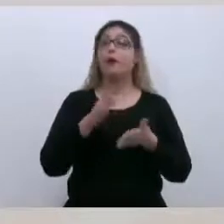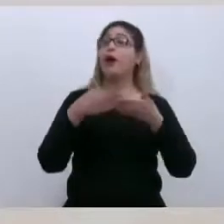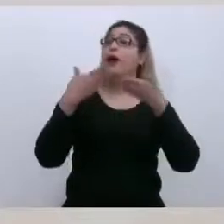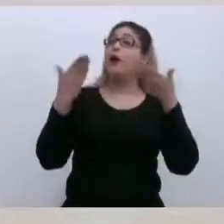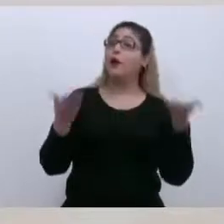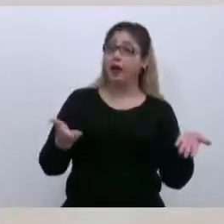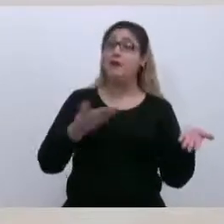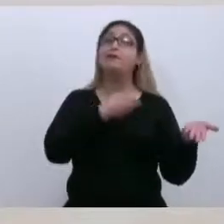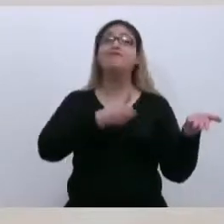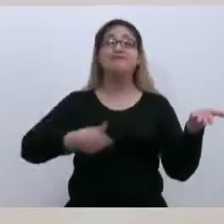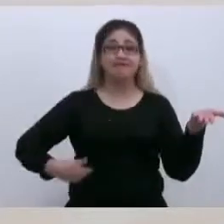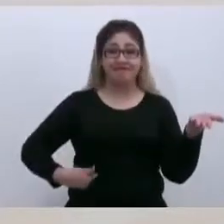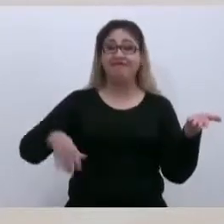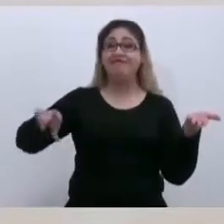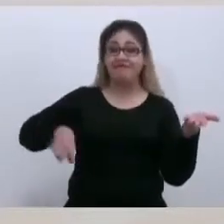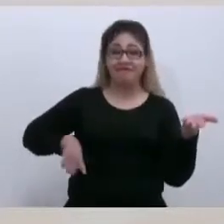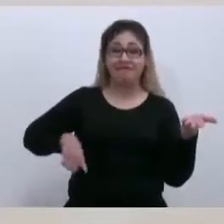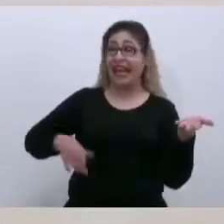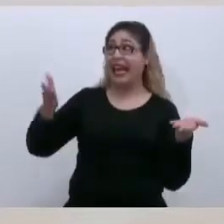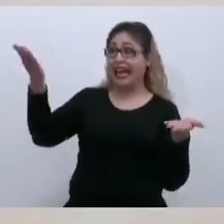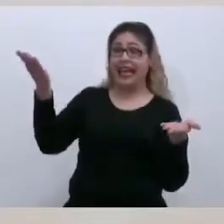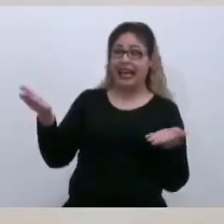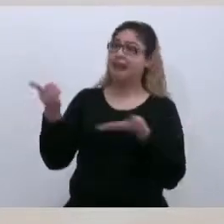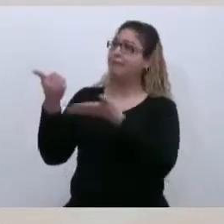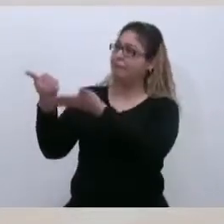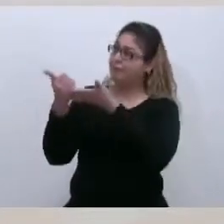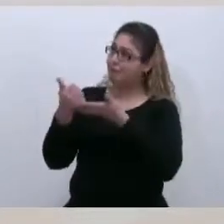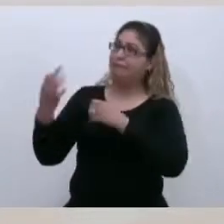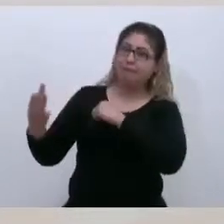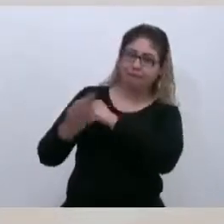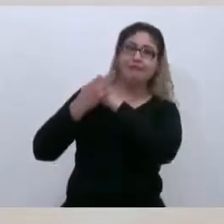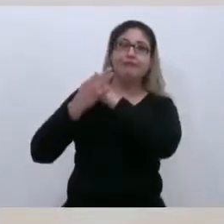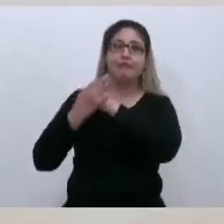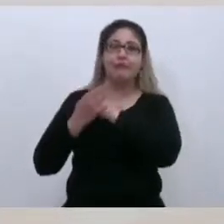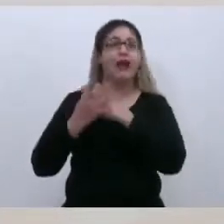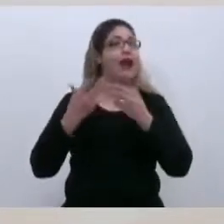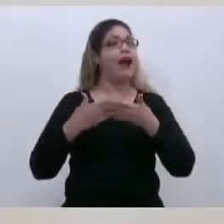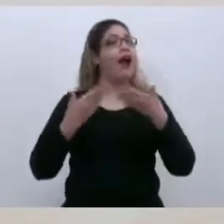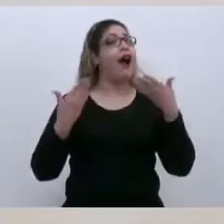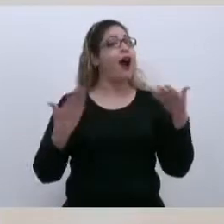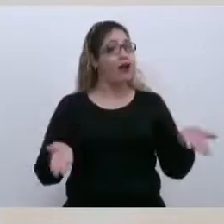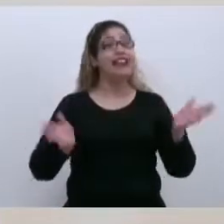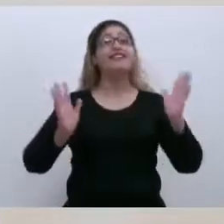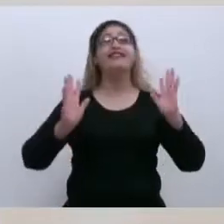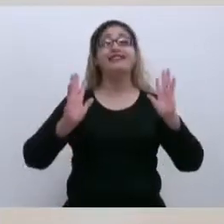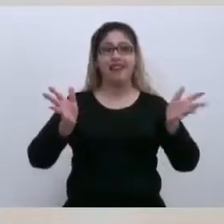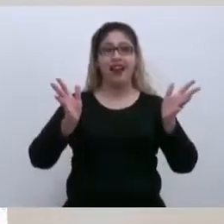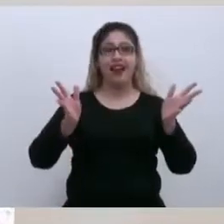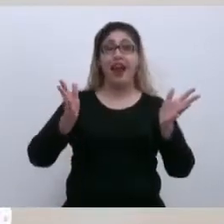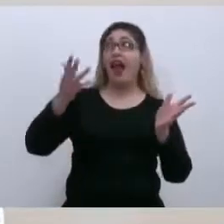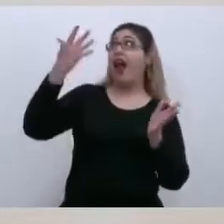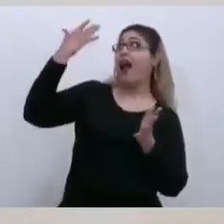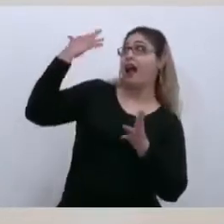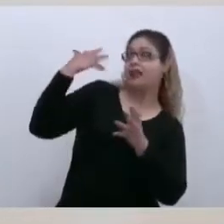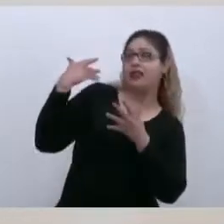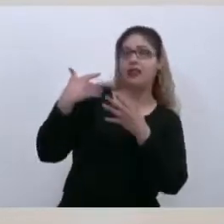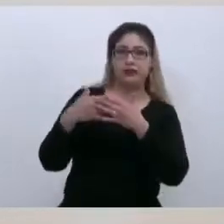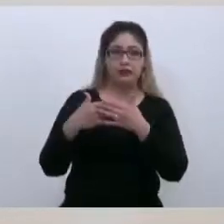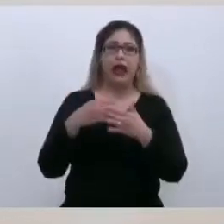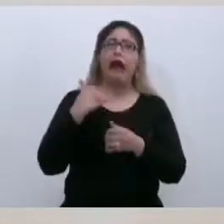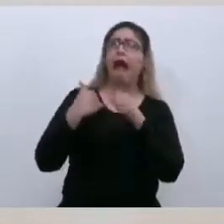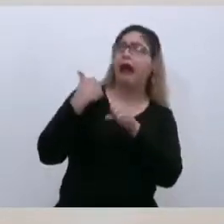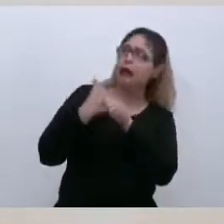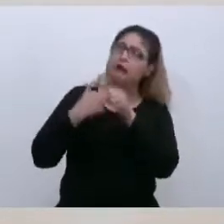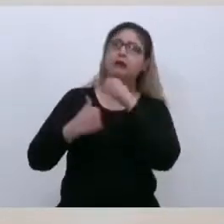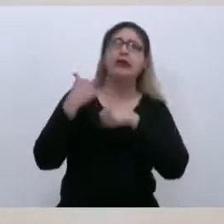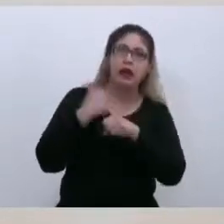estamos cerrando una etapa, una deuda que los gobiernos anteriores dejaron a los